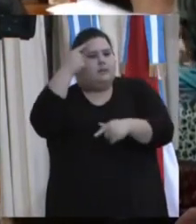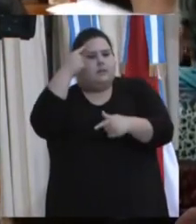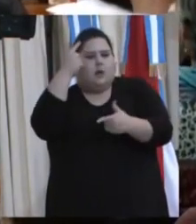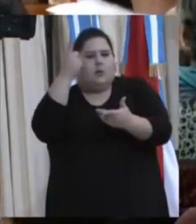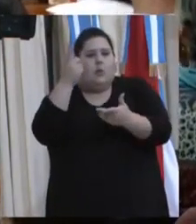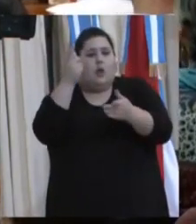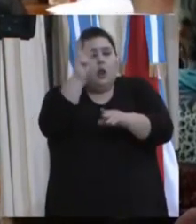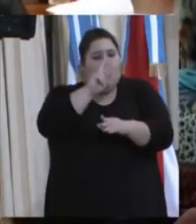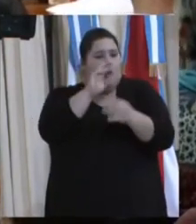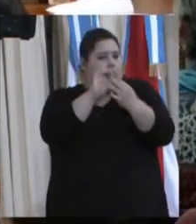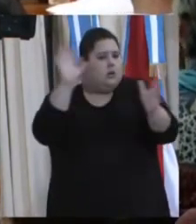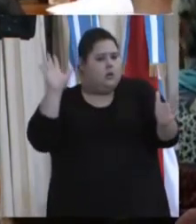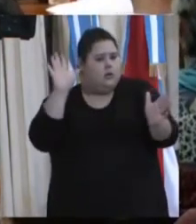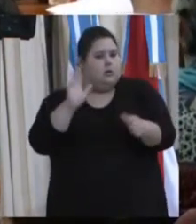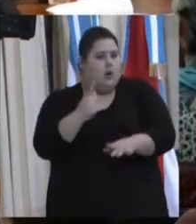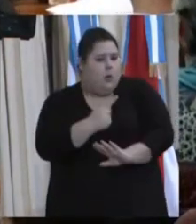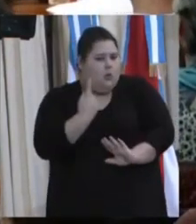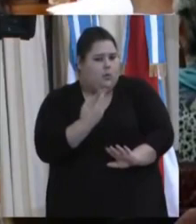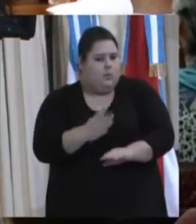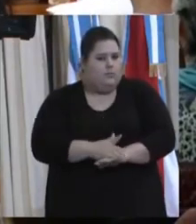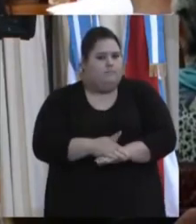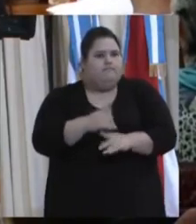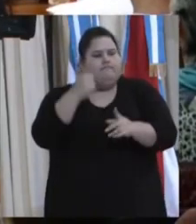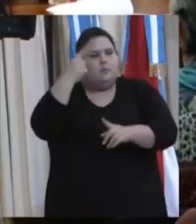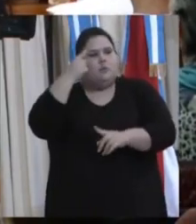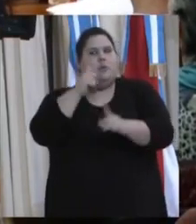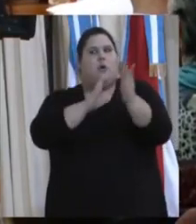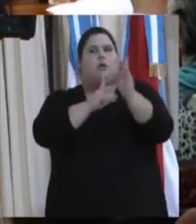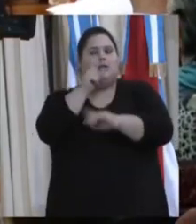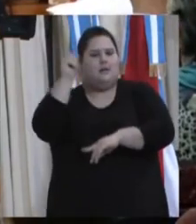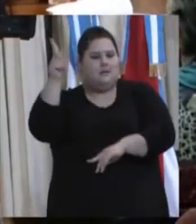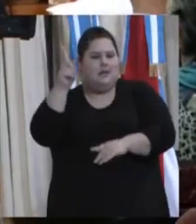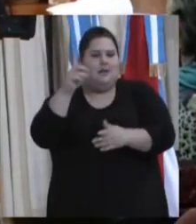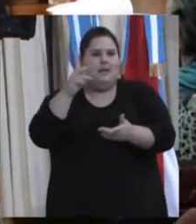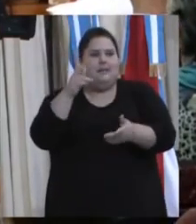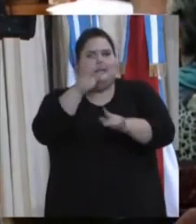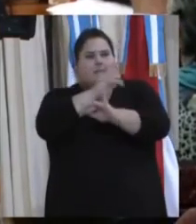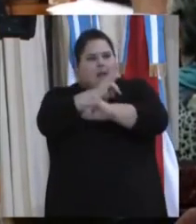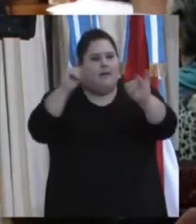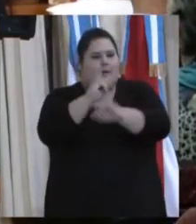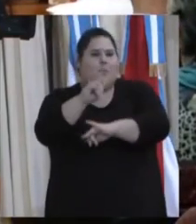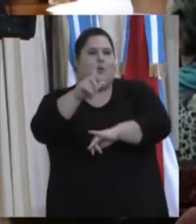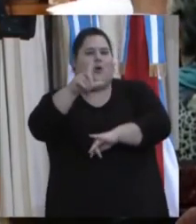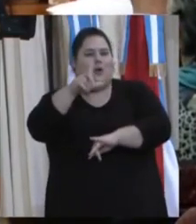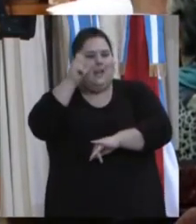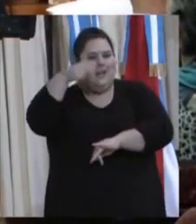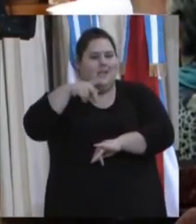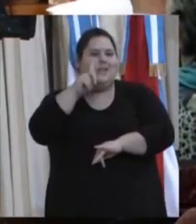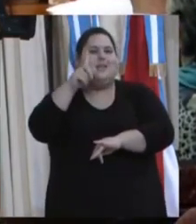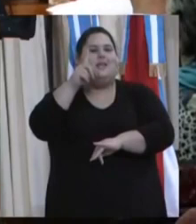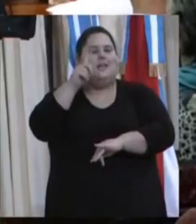porque sabemos que en Rusia, en estos días estuvo circulando el Lenin con el pañuelito, sabemos que en